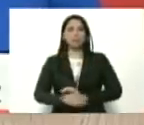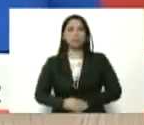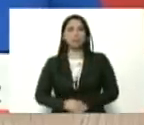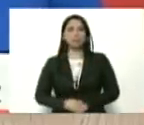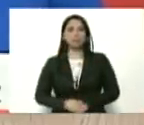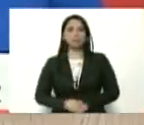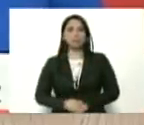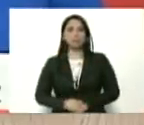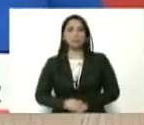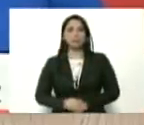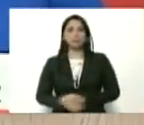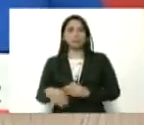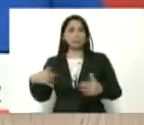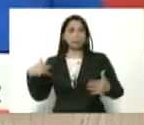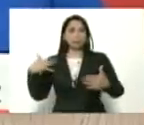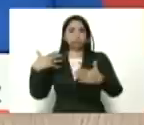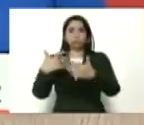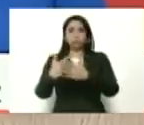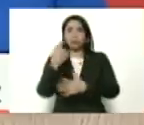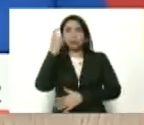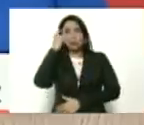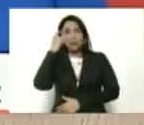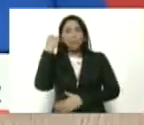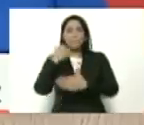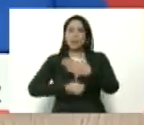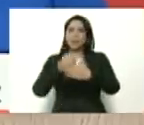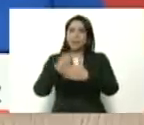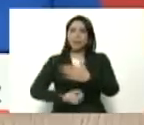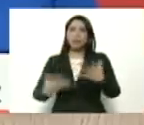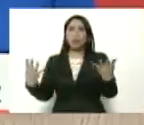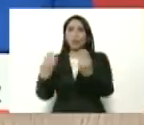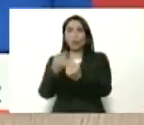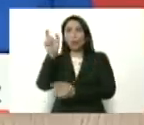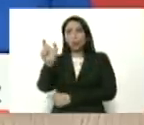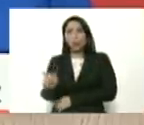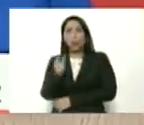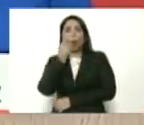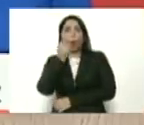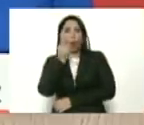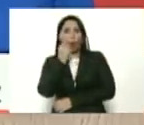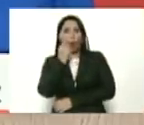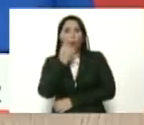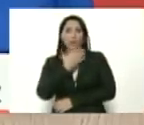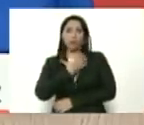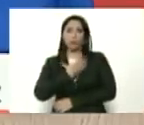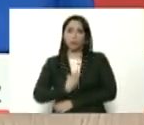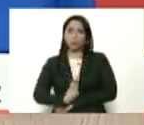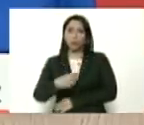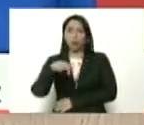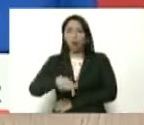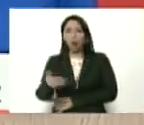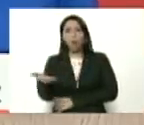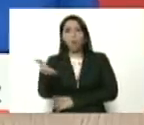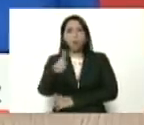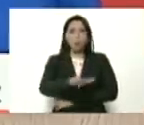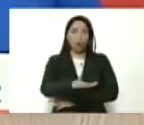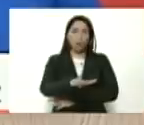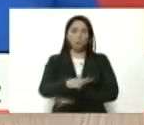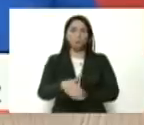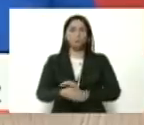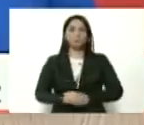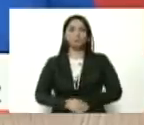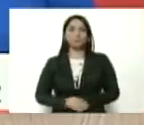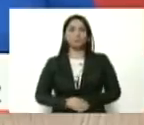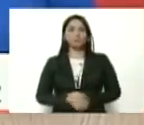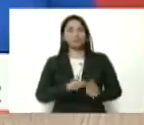durante todos estos días batallando junto a este paciente que lamentablemente el día de hoy ha fallecido.